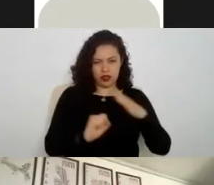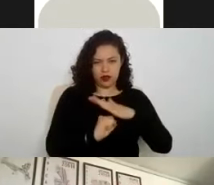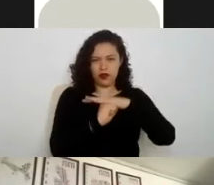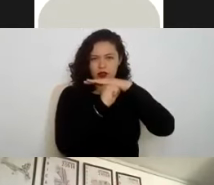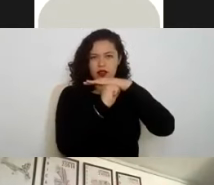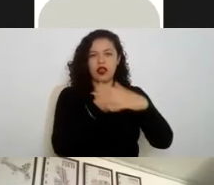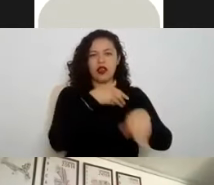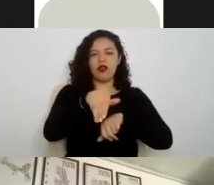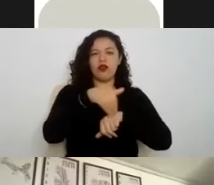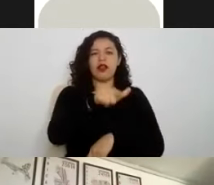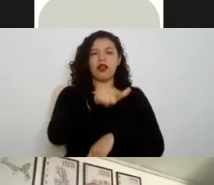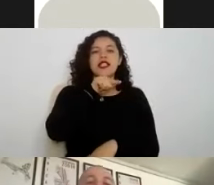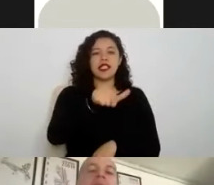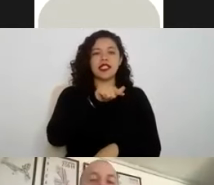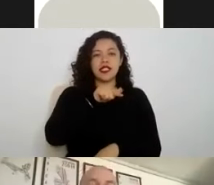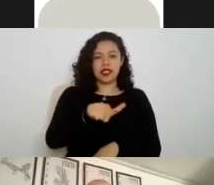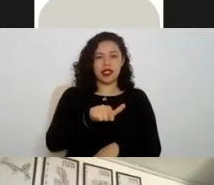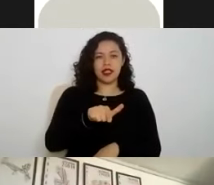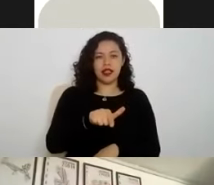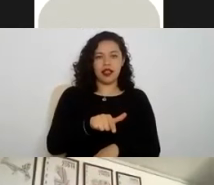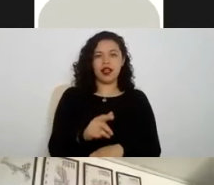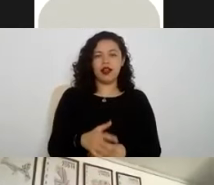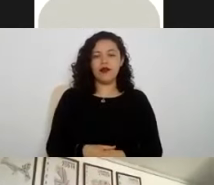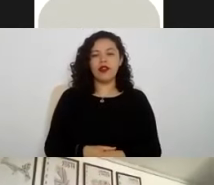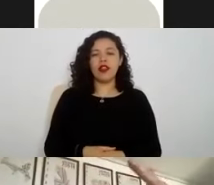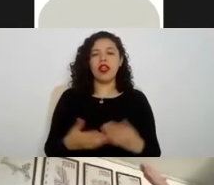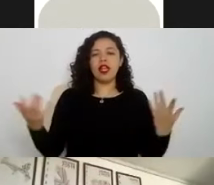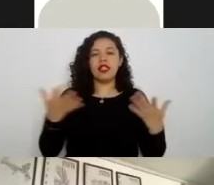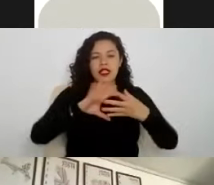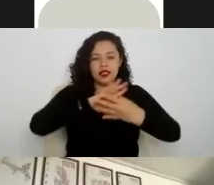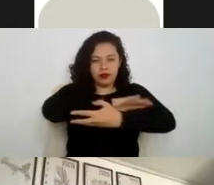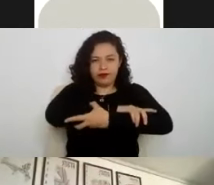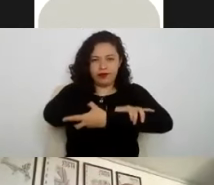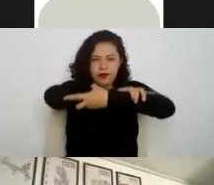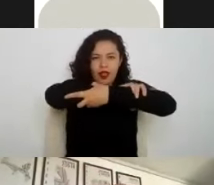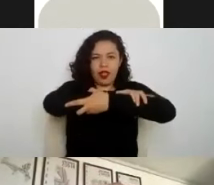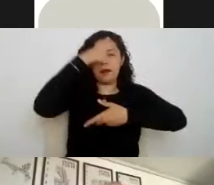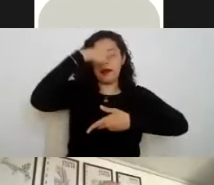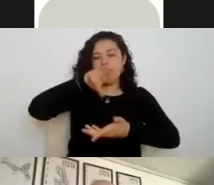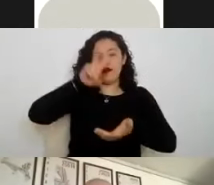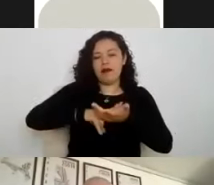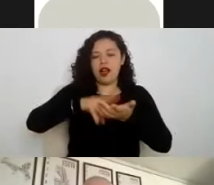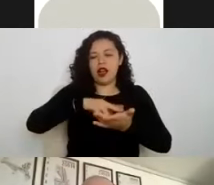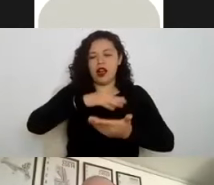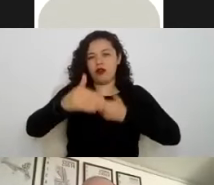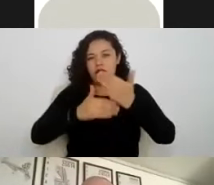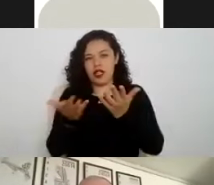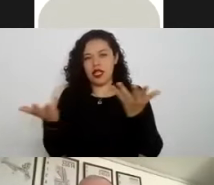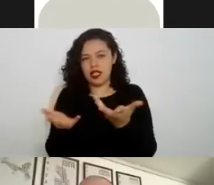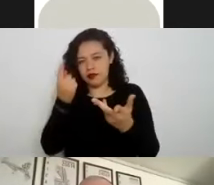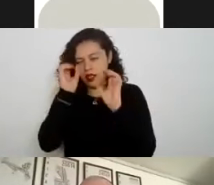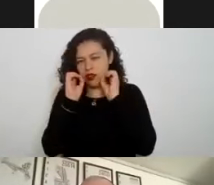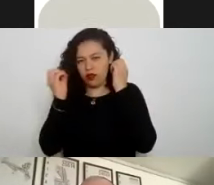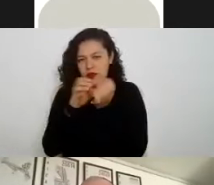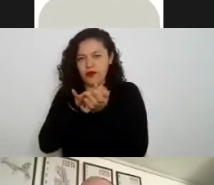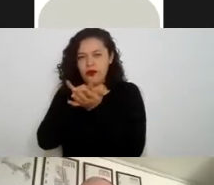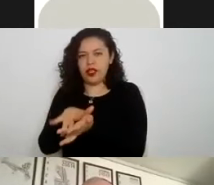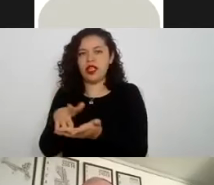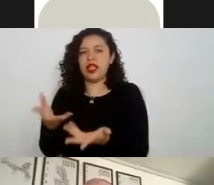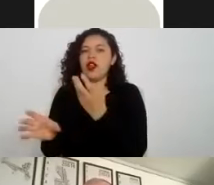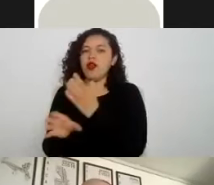número 17, que es generar alianzas para generar valor hacia todas estas organizaciones pues, que hacen tanto bien